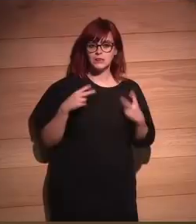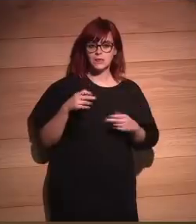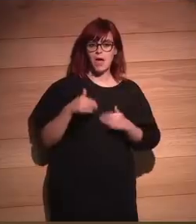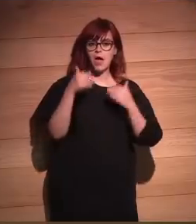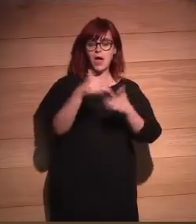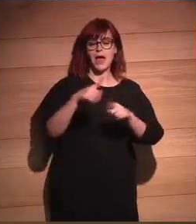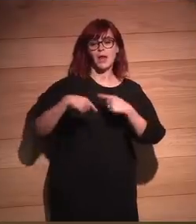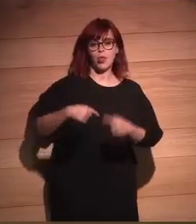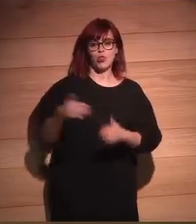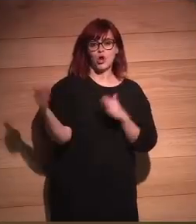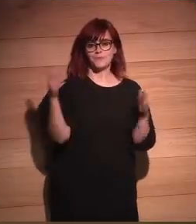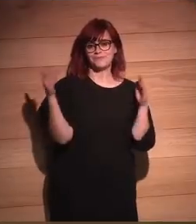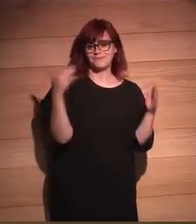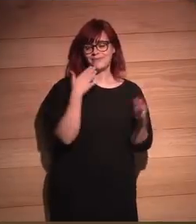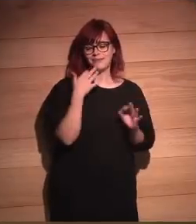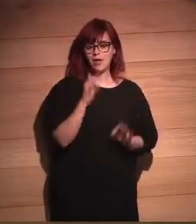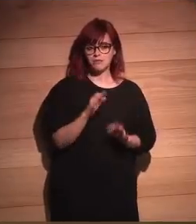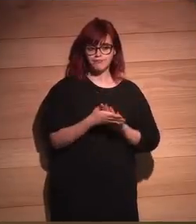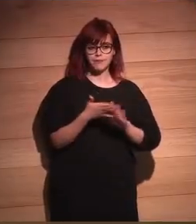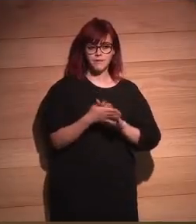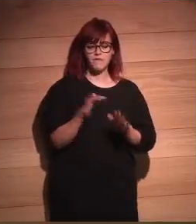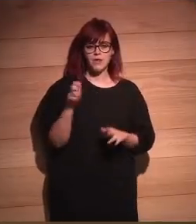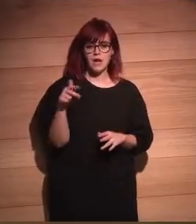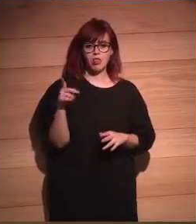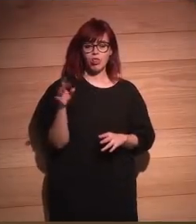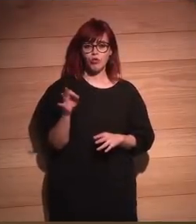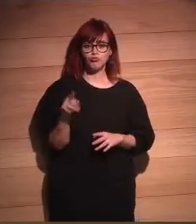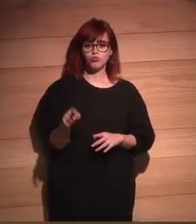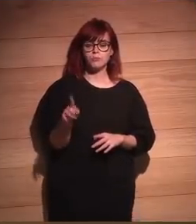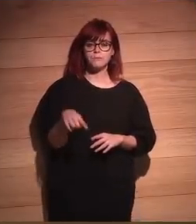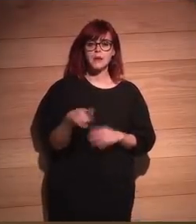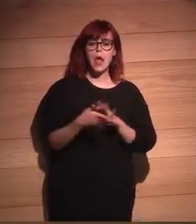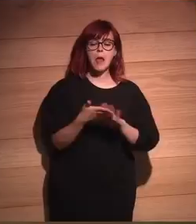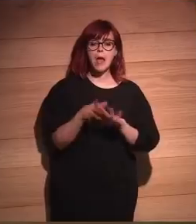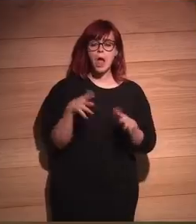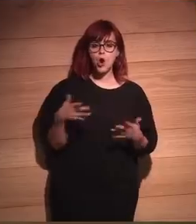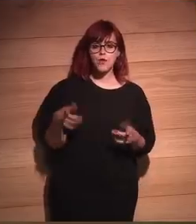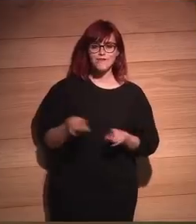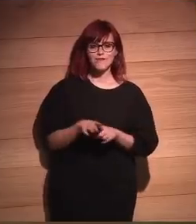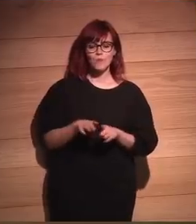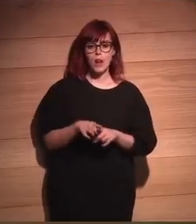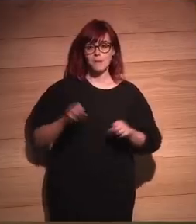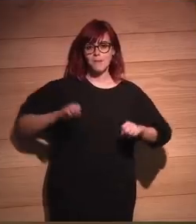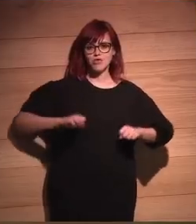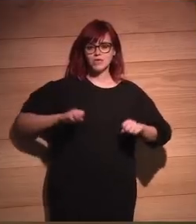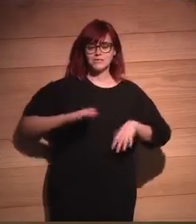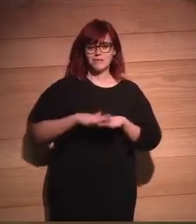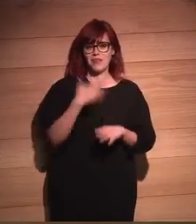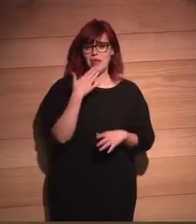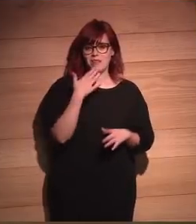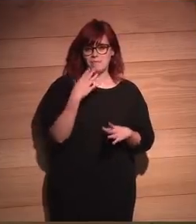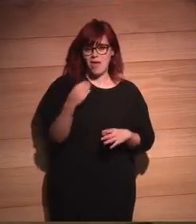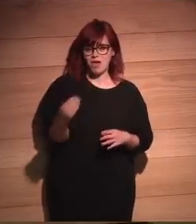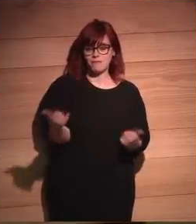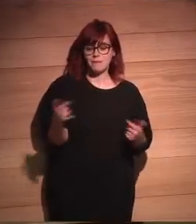tensiones generacionales que mencionaba antes Fernando y que tú mencionas ahora, ¿no? De cómo los mayores van a ser más longevos y